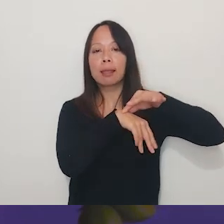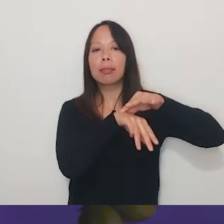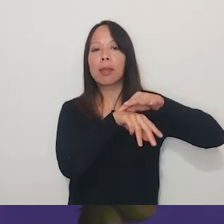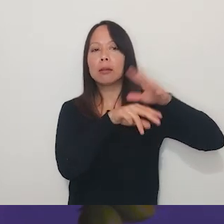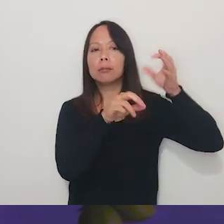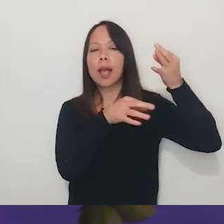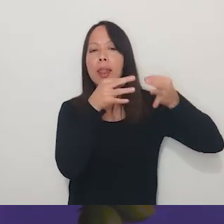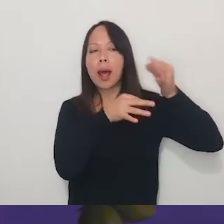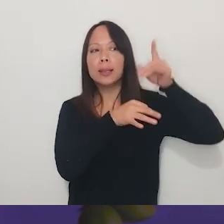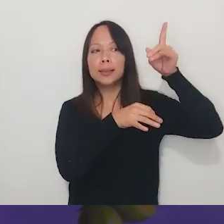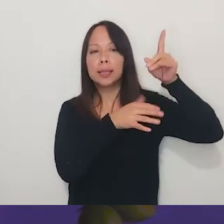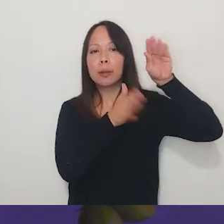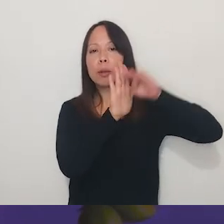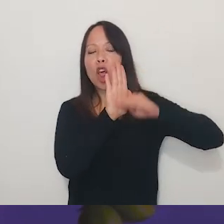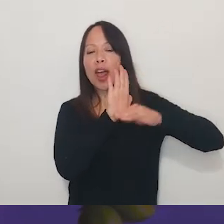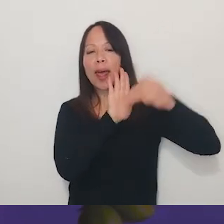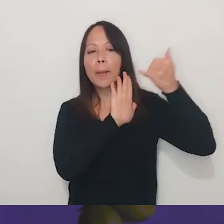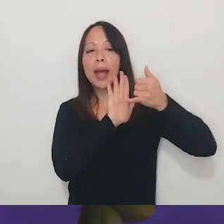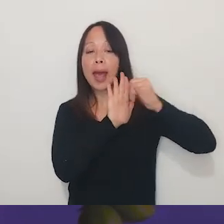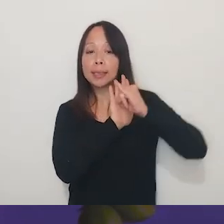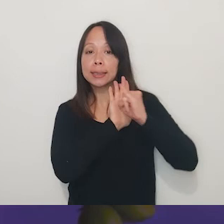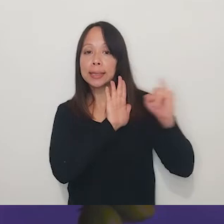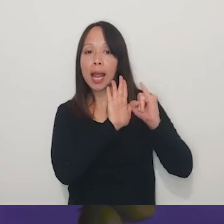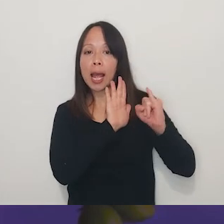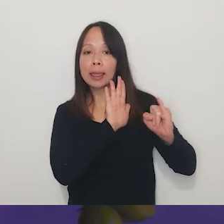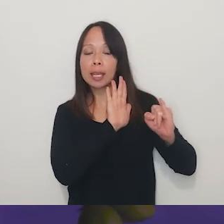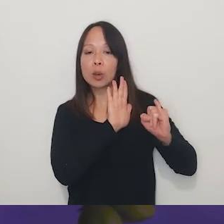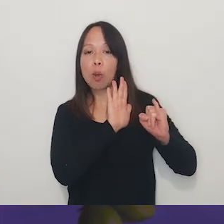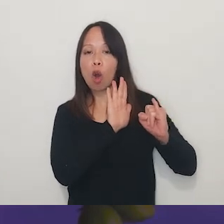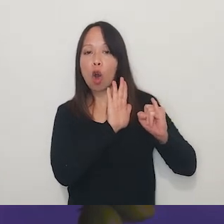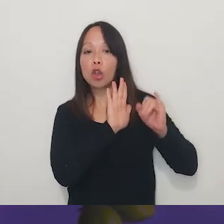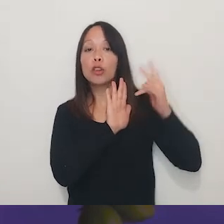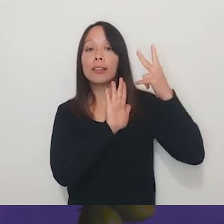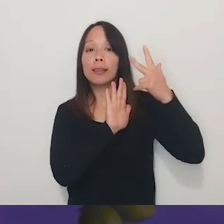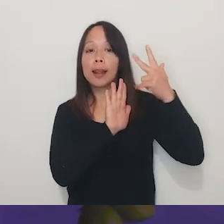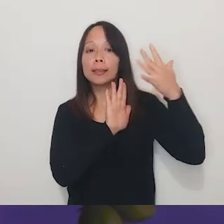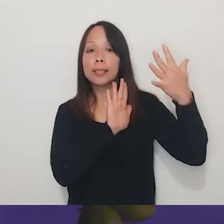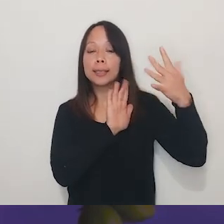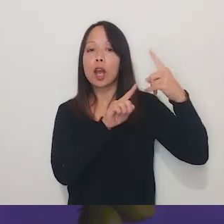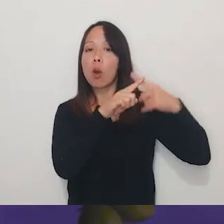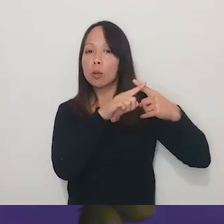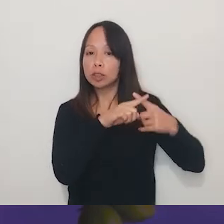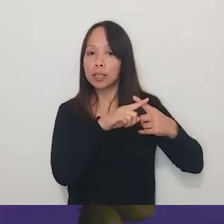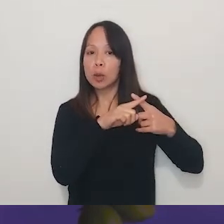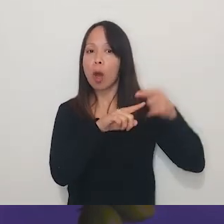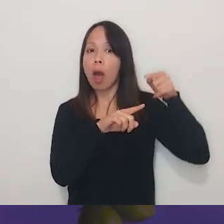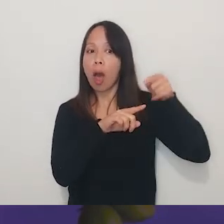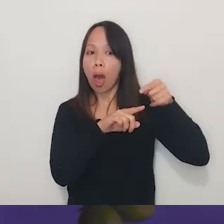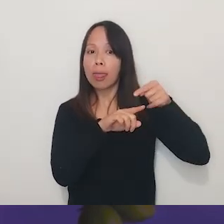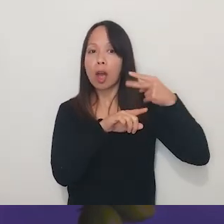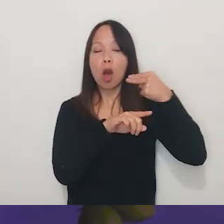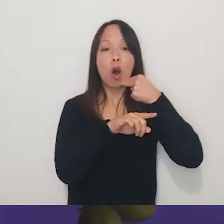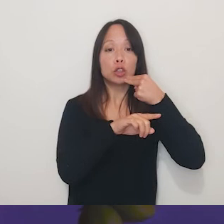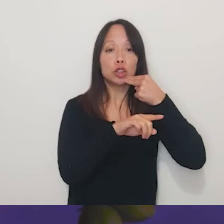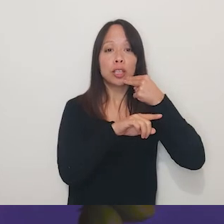estudiados exhaustivamente, habían entrado al programa y eran negativos, 35% fueron positivos. De estos